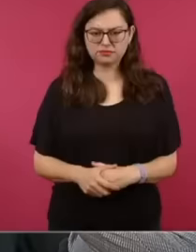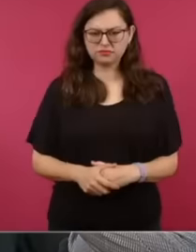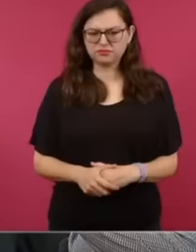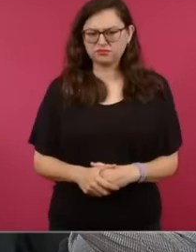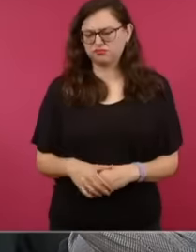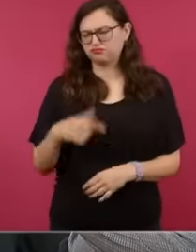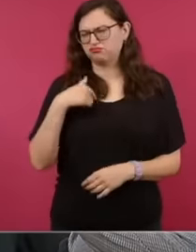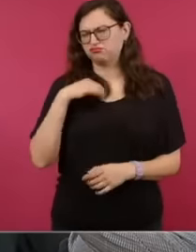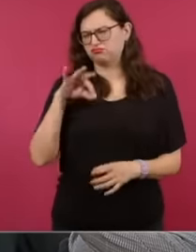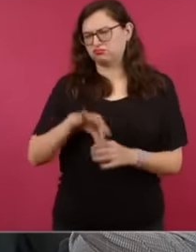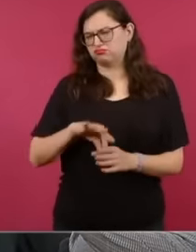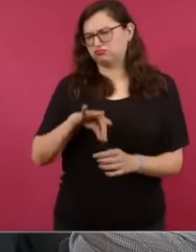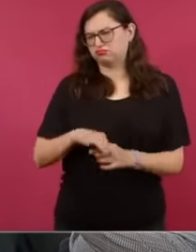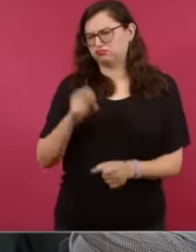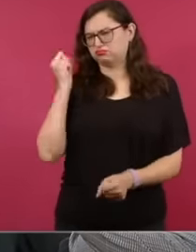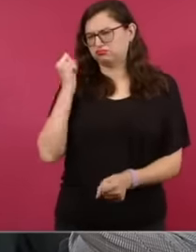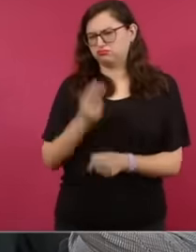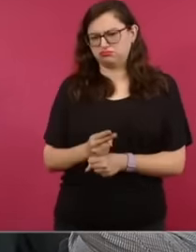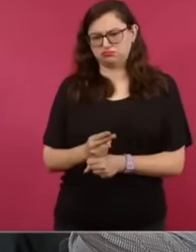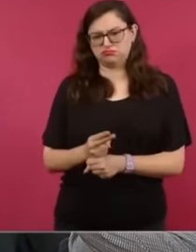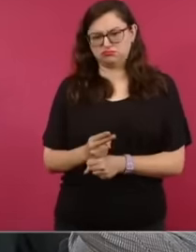Temprano para